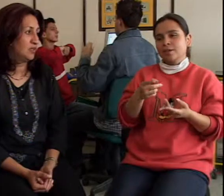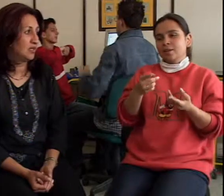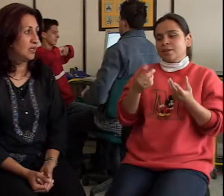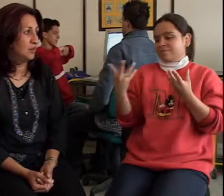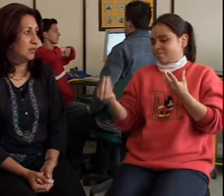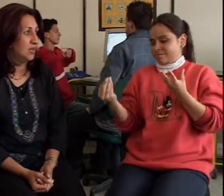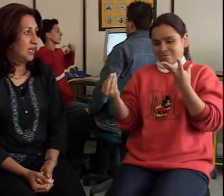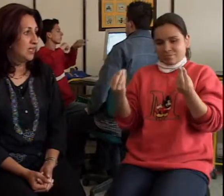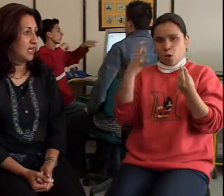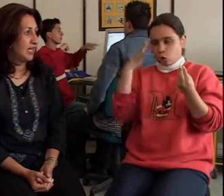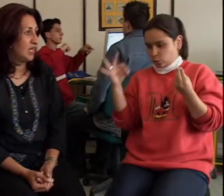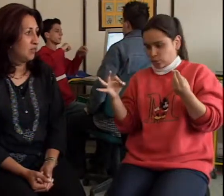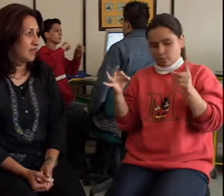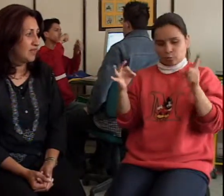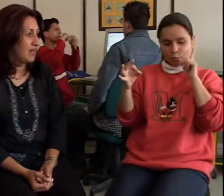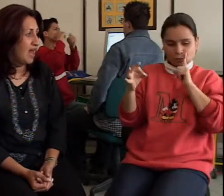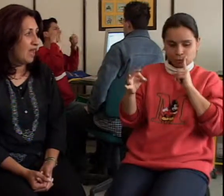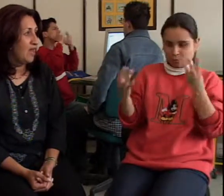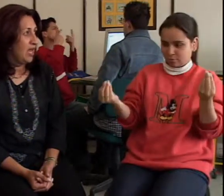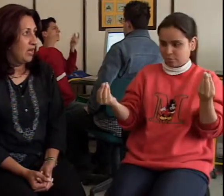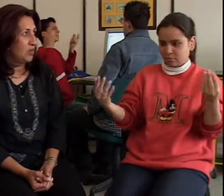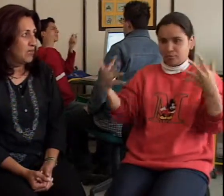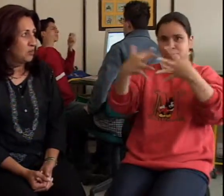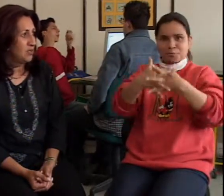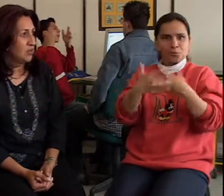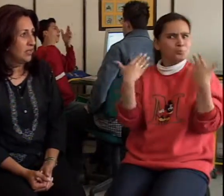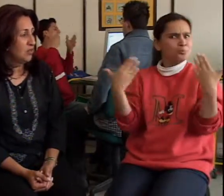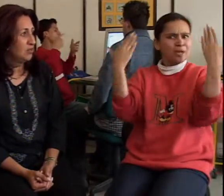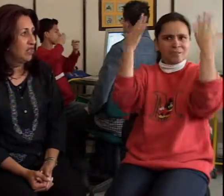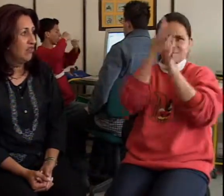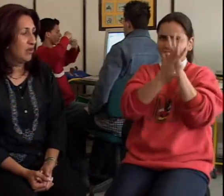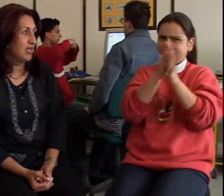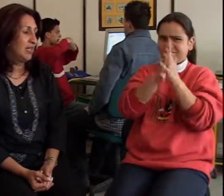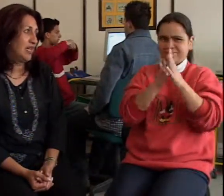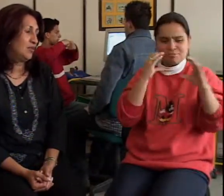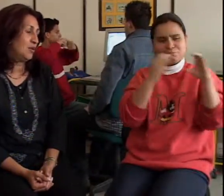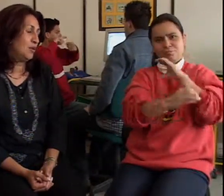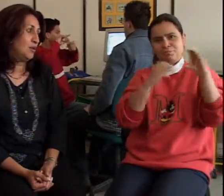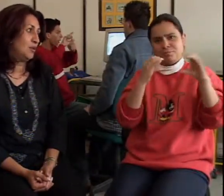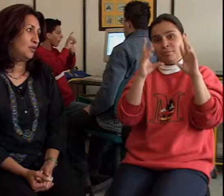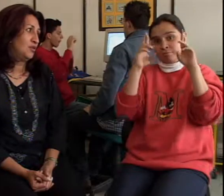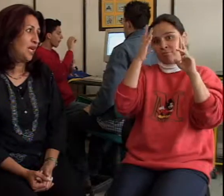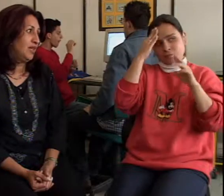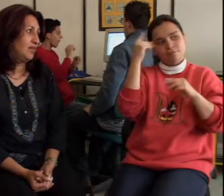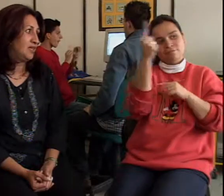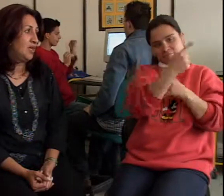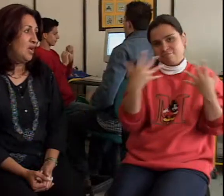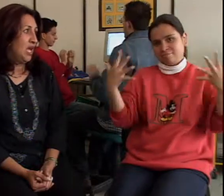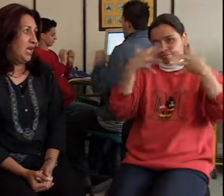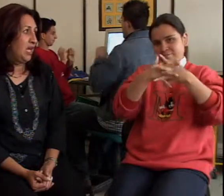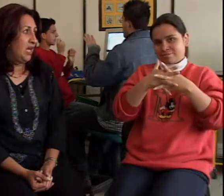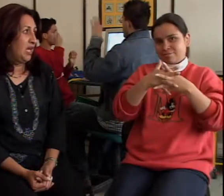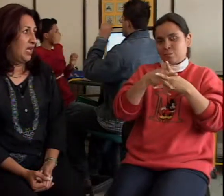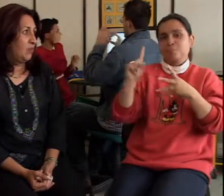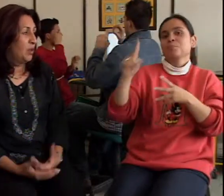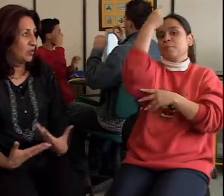esto positivo. Entrar aquí la universidad. Lo más positivo que encontré fue la integración con los oyentes.